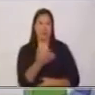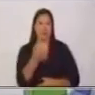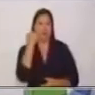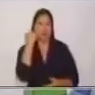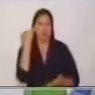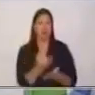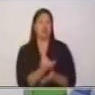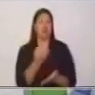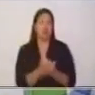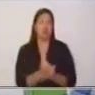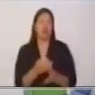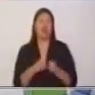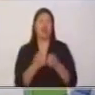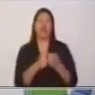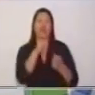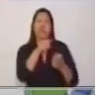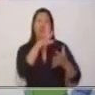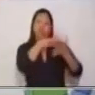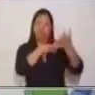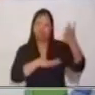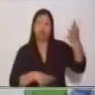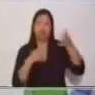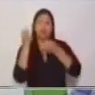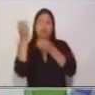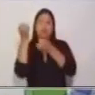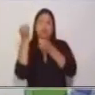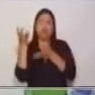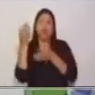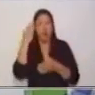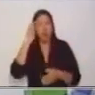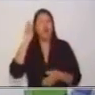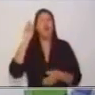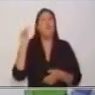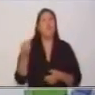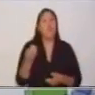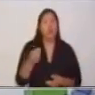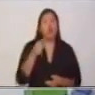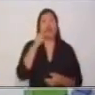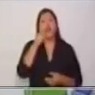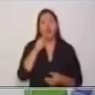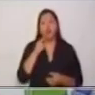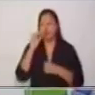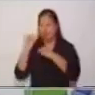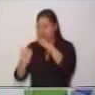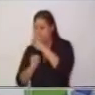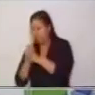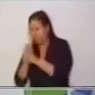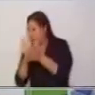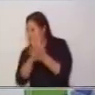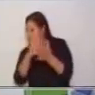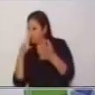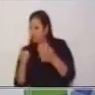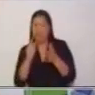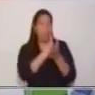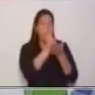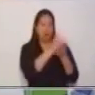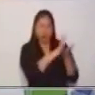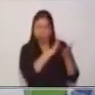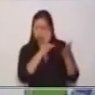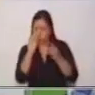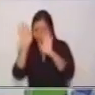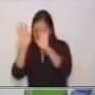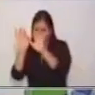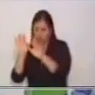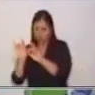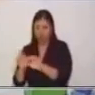texto informativo. ¿Por qué? Porque estás dando a conocer datos, estás dando a conocer información desde un punto de